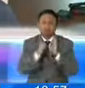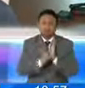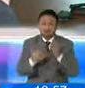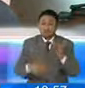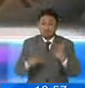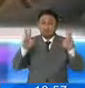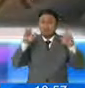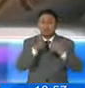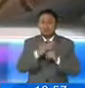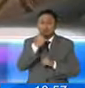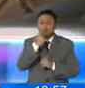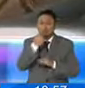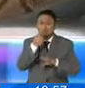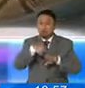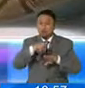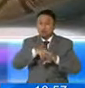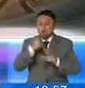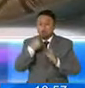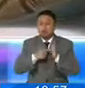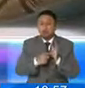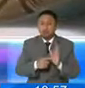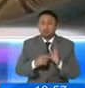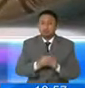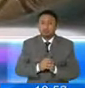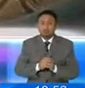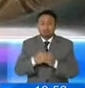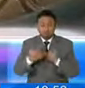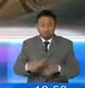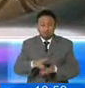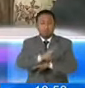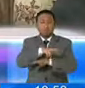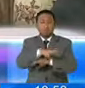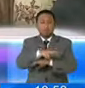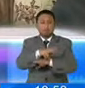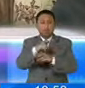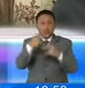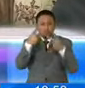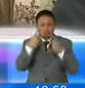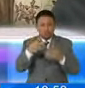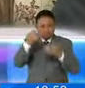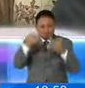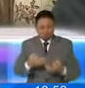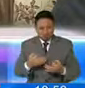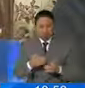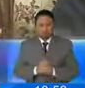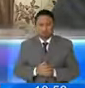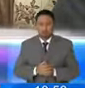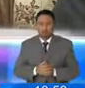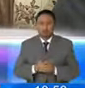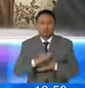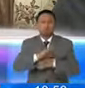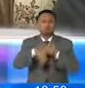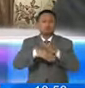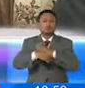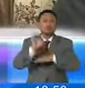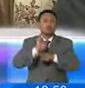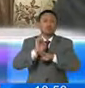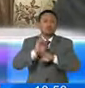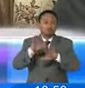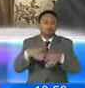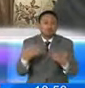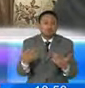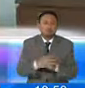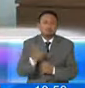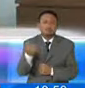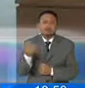nacional, aseguran. Impulsar, por ejemplo, una verdadera fiscalización. Fiscalizar, que es lo que más quiere el país. Quiere saber dónde